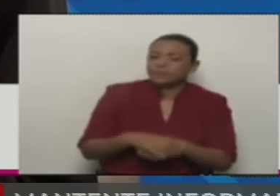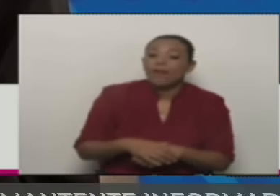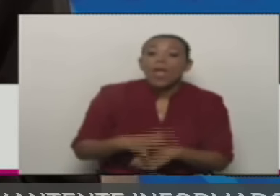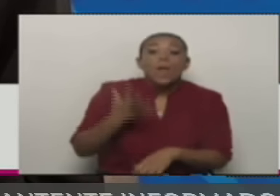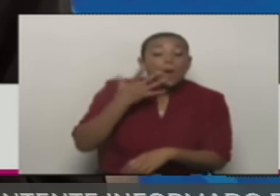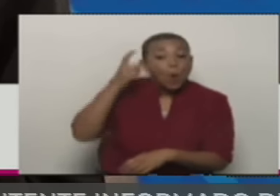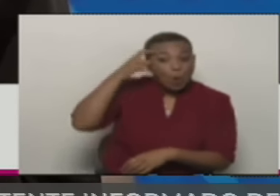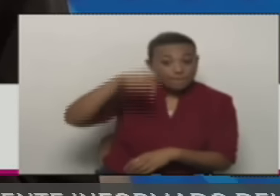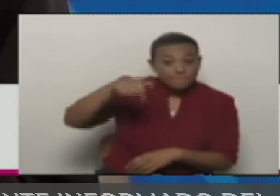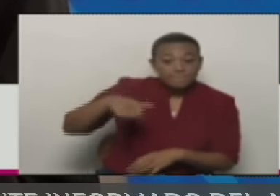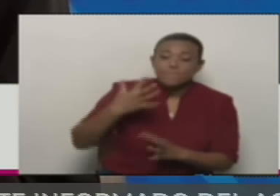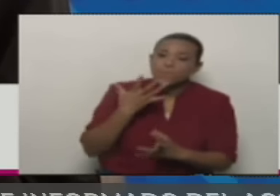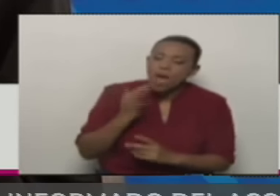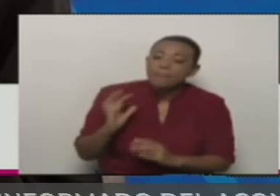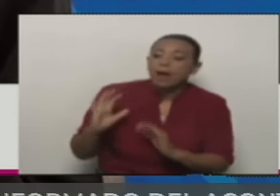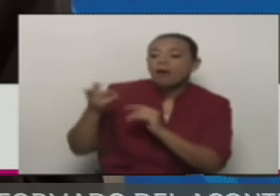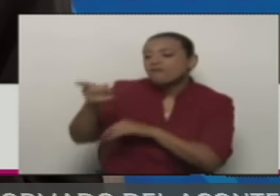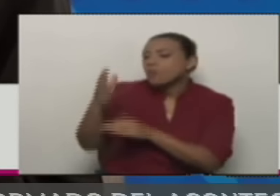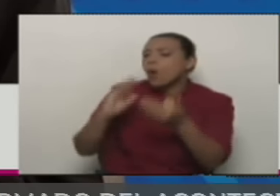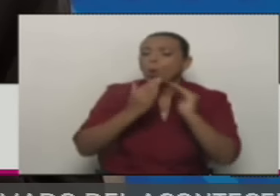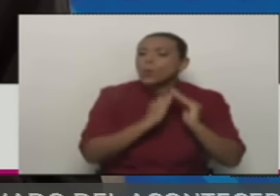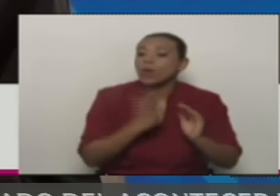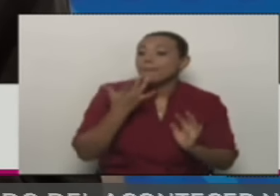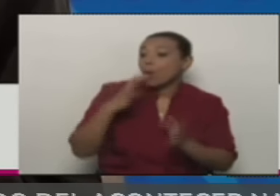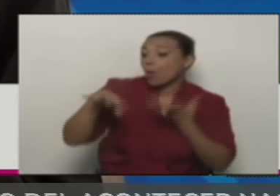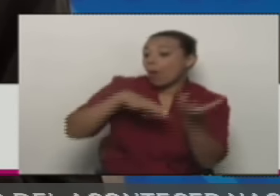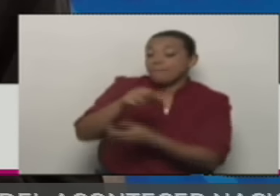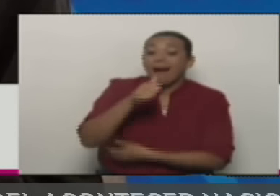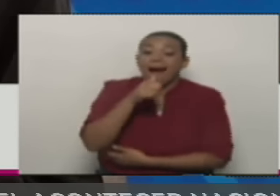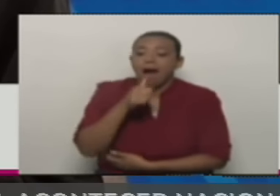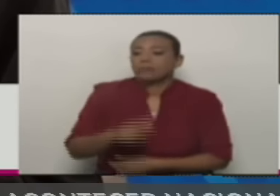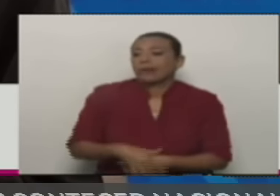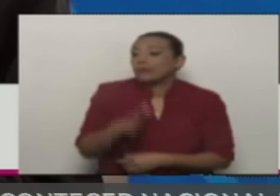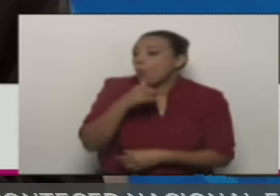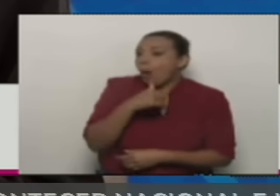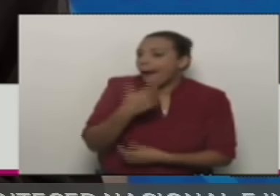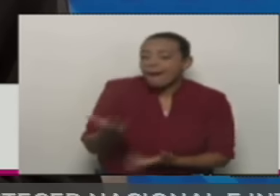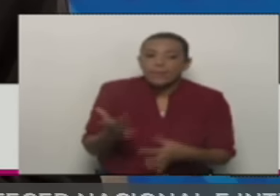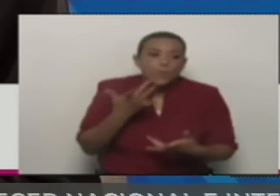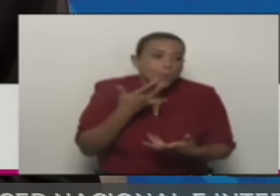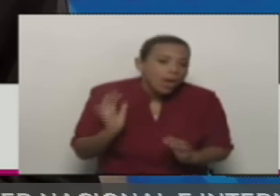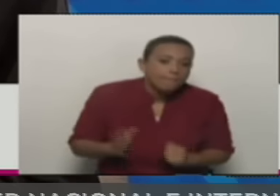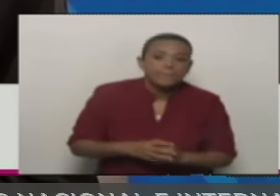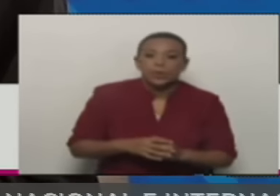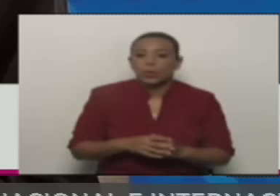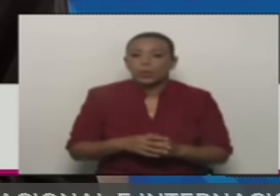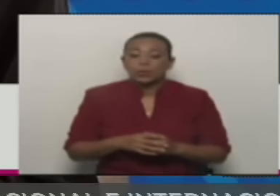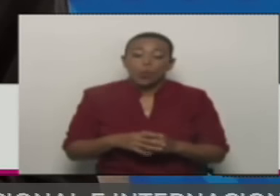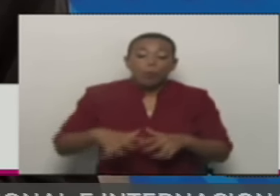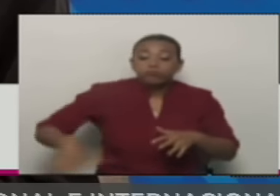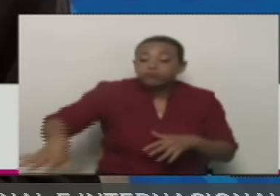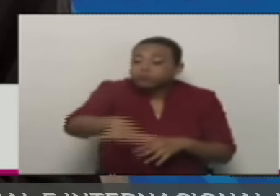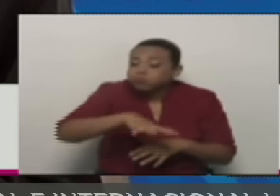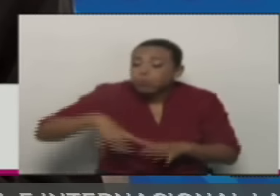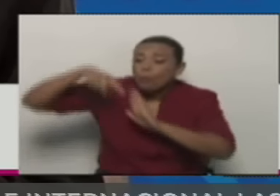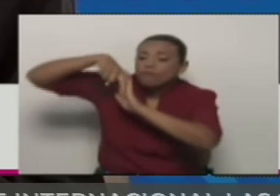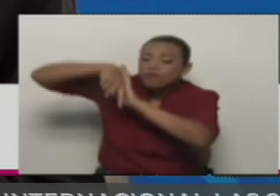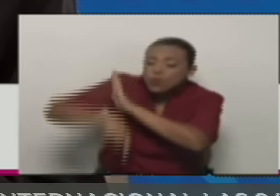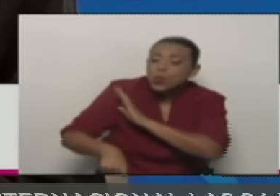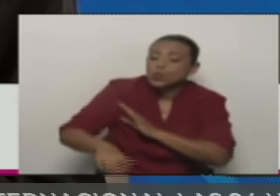ejemplo, cuando estamos en una comunidad, es probable que haya un problema de agua. Y en el caso del agua, estamos hablando probablemente de un pozo de agua profunda que